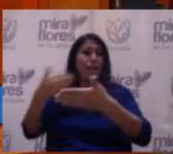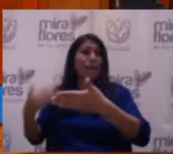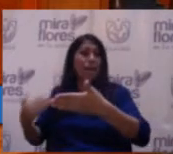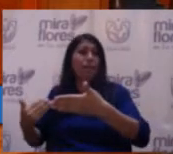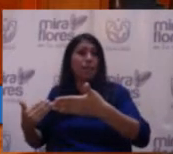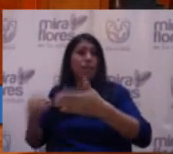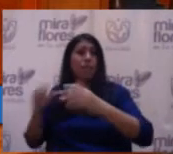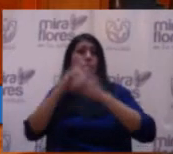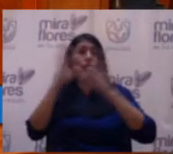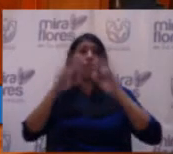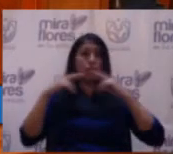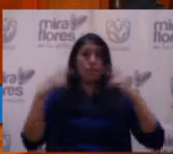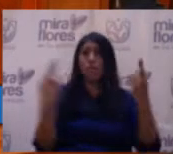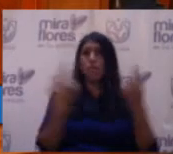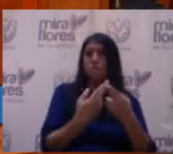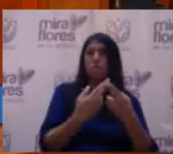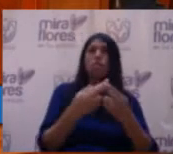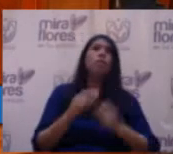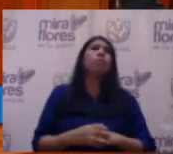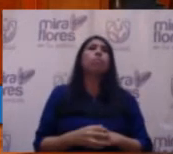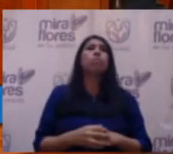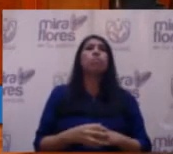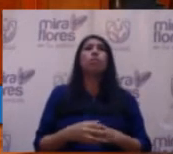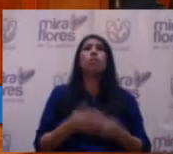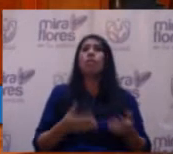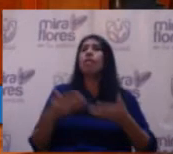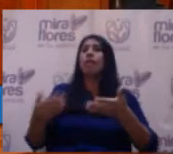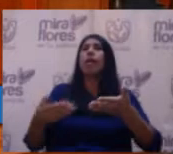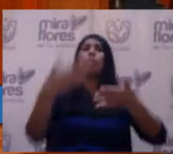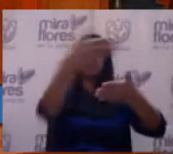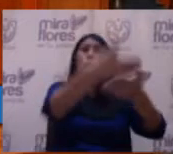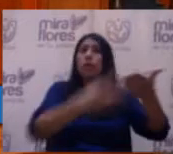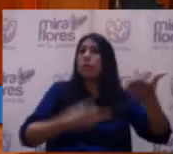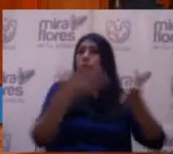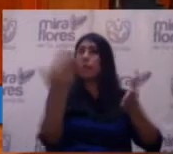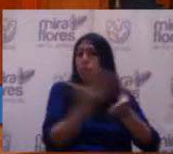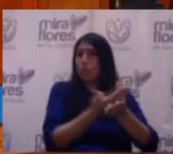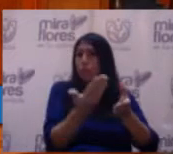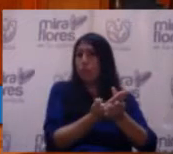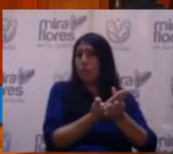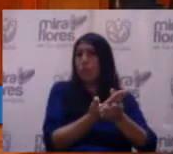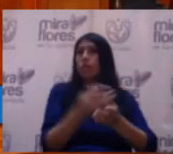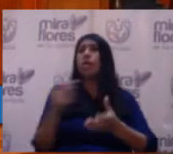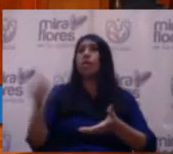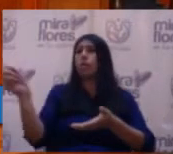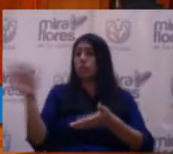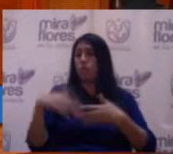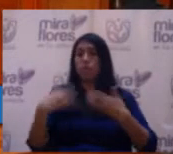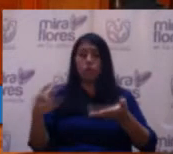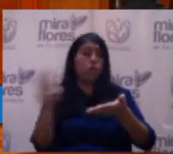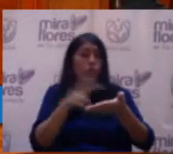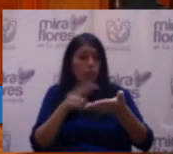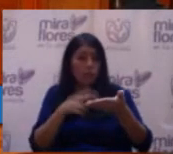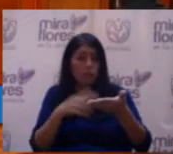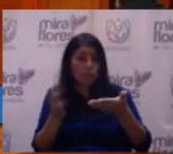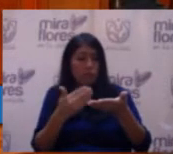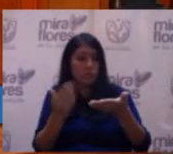de la sesión una serie de documentos que yo he podido revisar, y ahí hay documentos que tienen